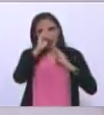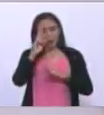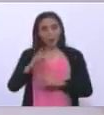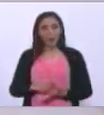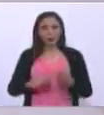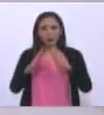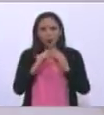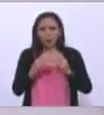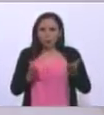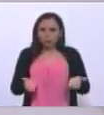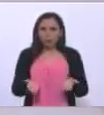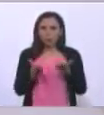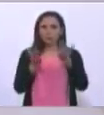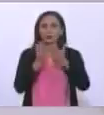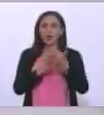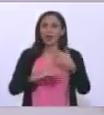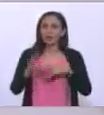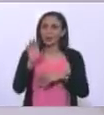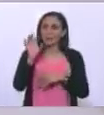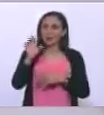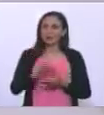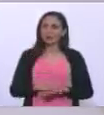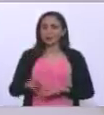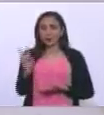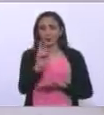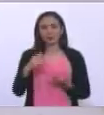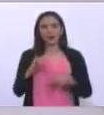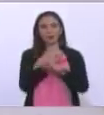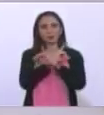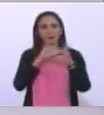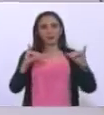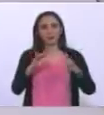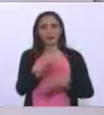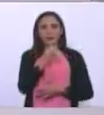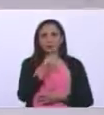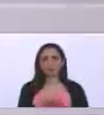autodeterminación y soberanía del pueblo de Venezuela, despedimos.